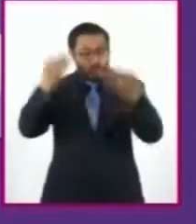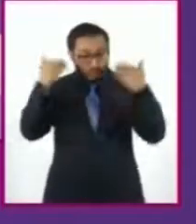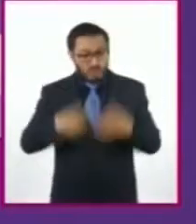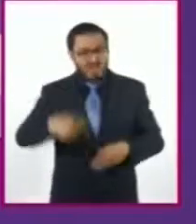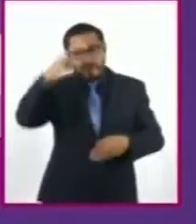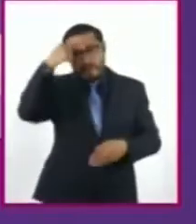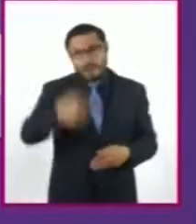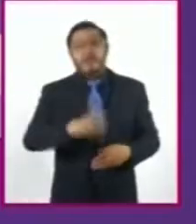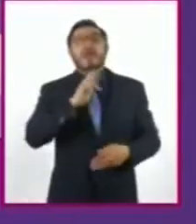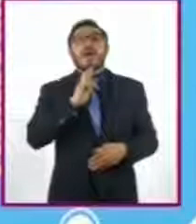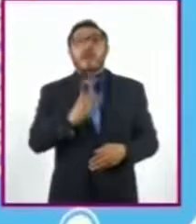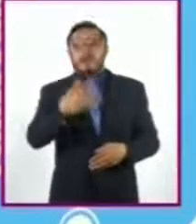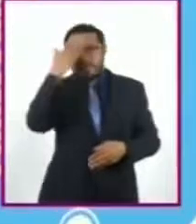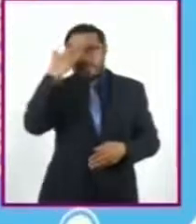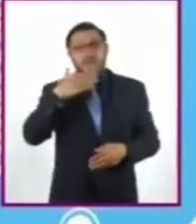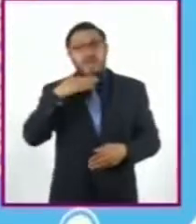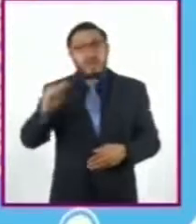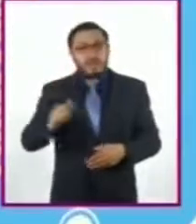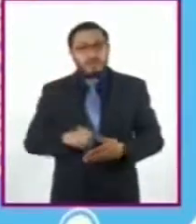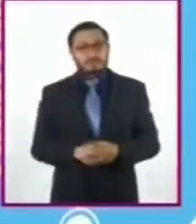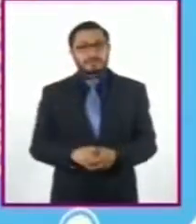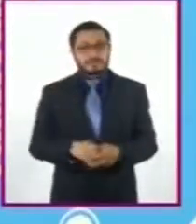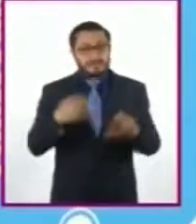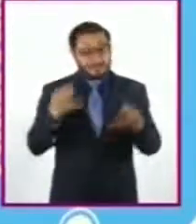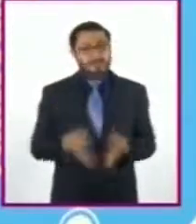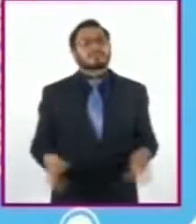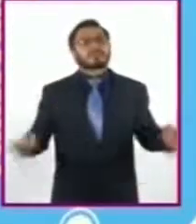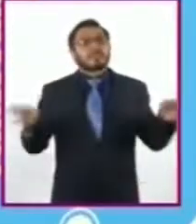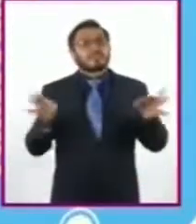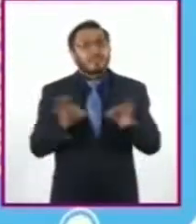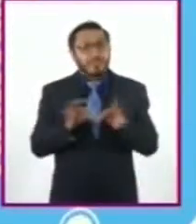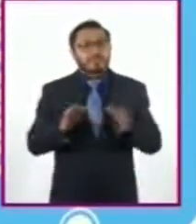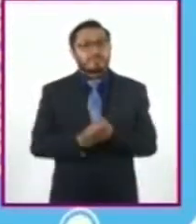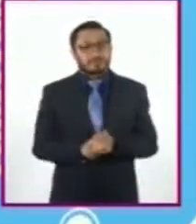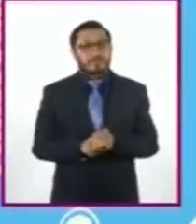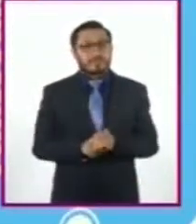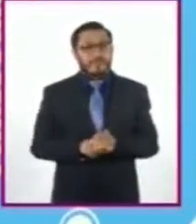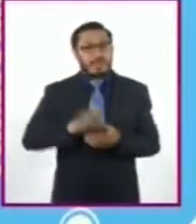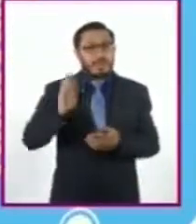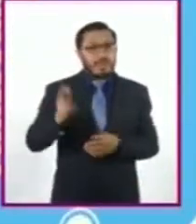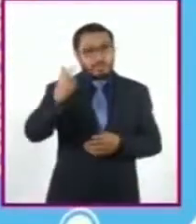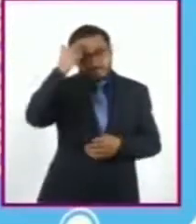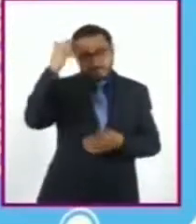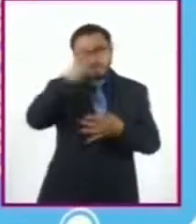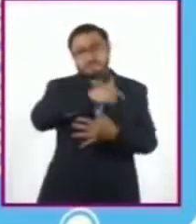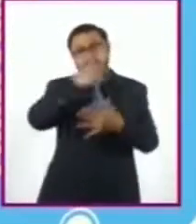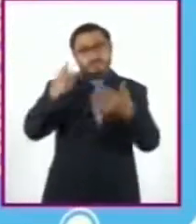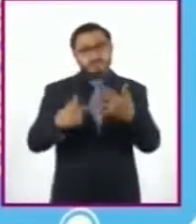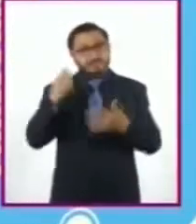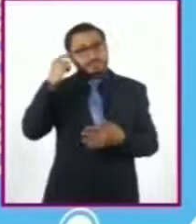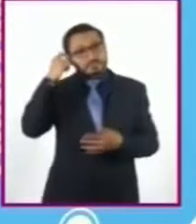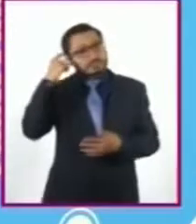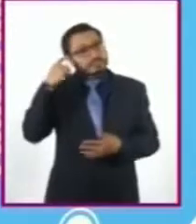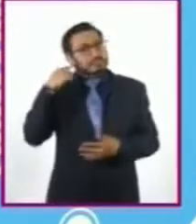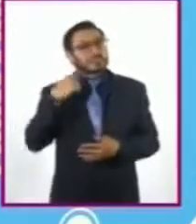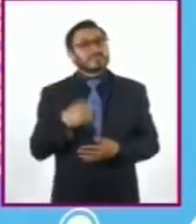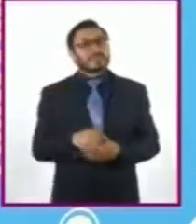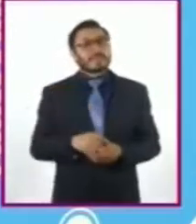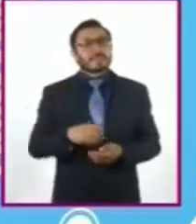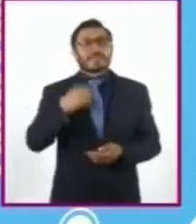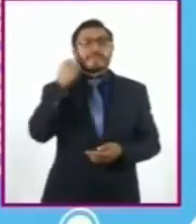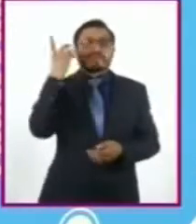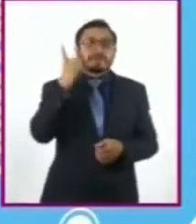mejorarlas. Es fundamental considerar los siguientes aspectos: la